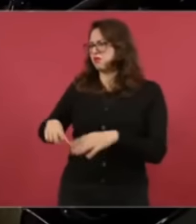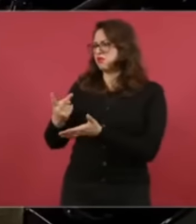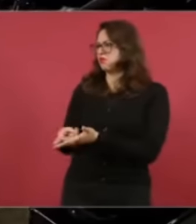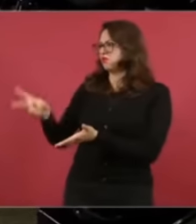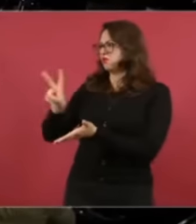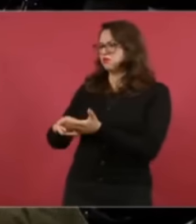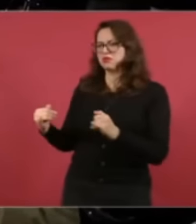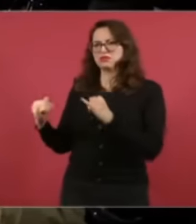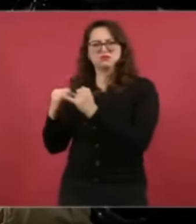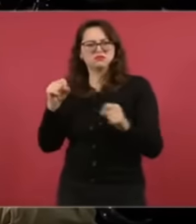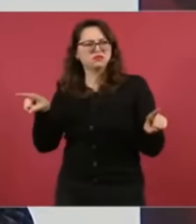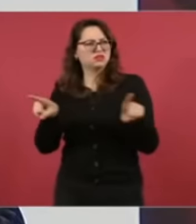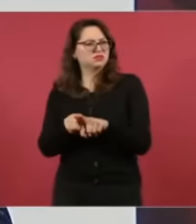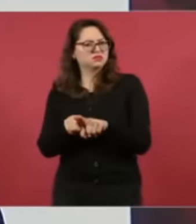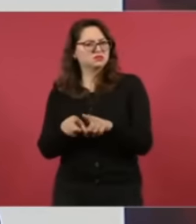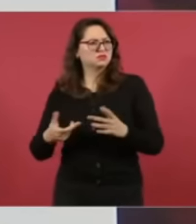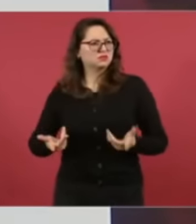que antes